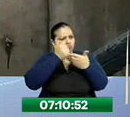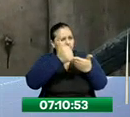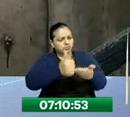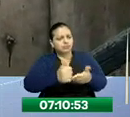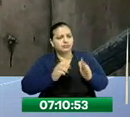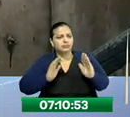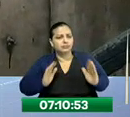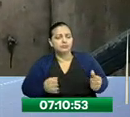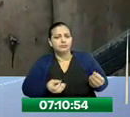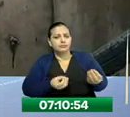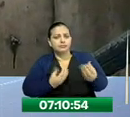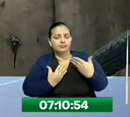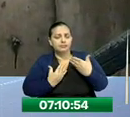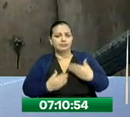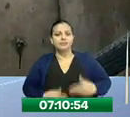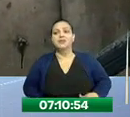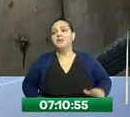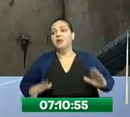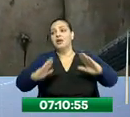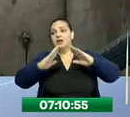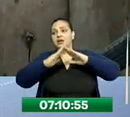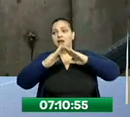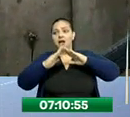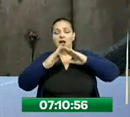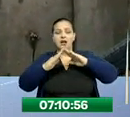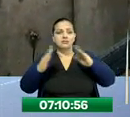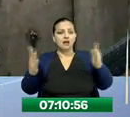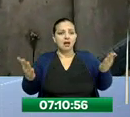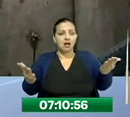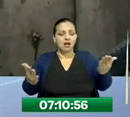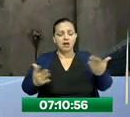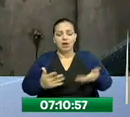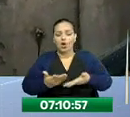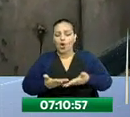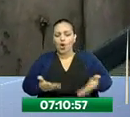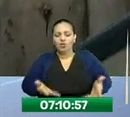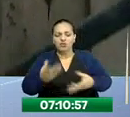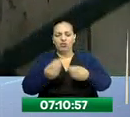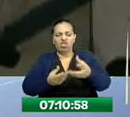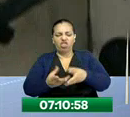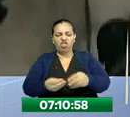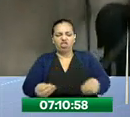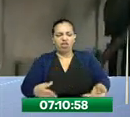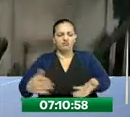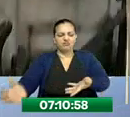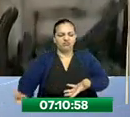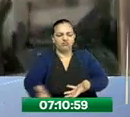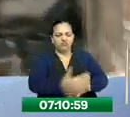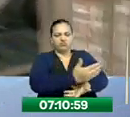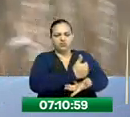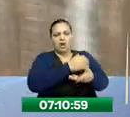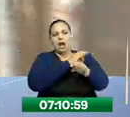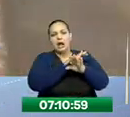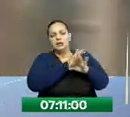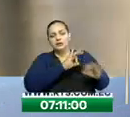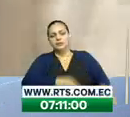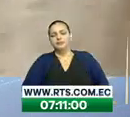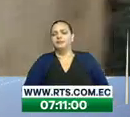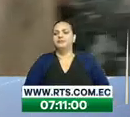el techo, hacer la limpieza correspondiente como debe ser. Bueno, si Dios toca el corazón de